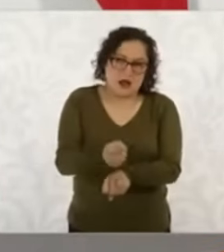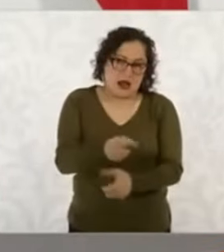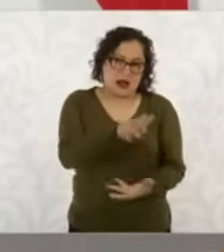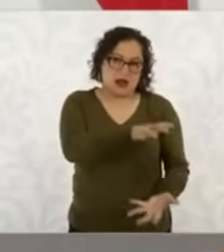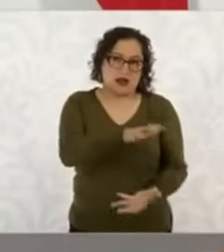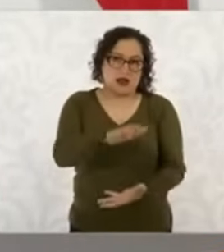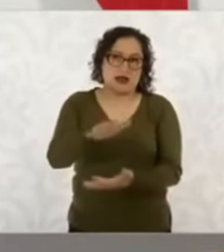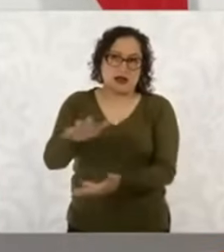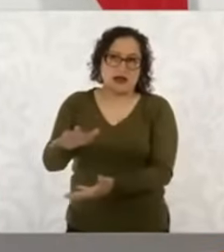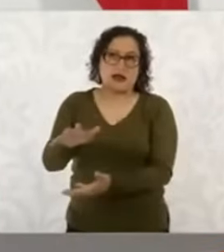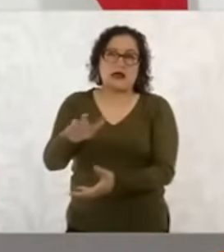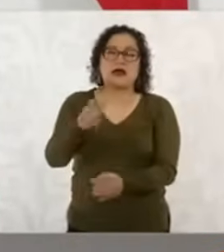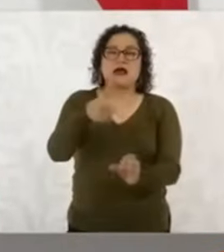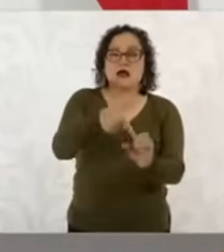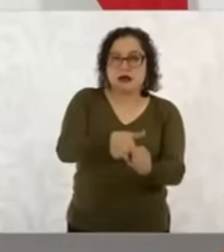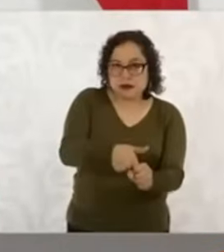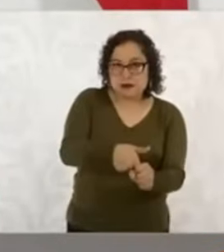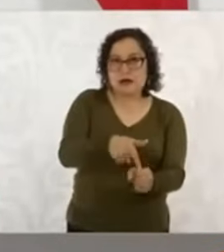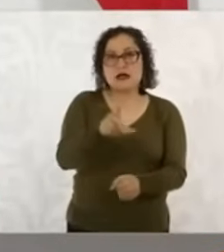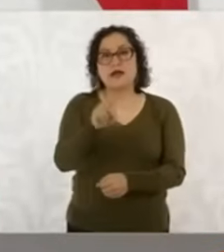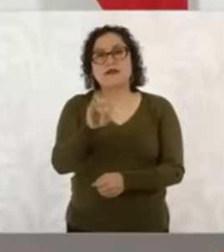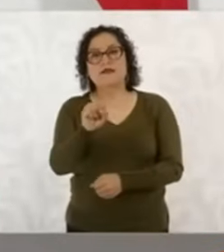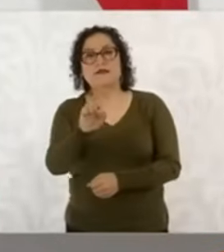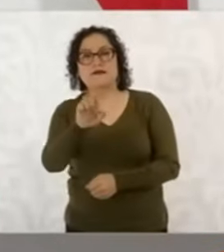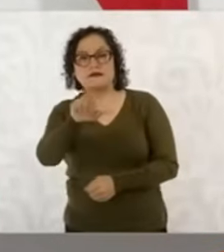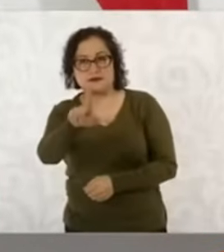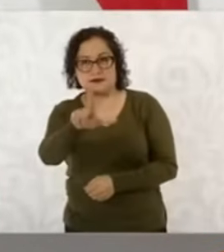de gasolina y diésel